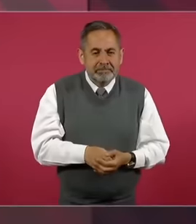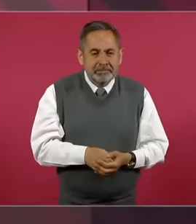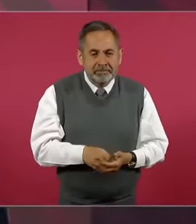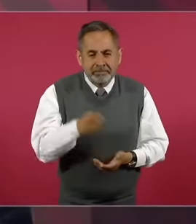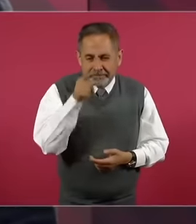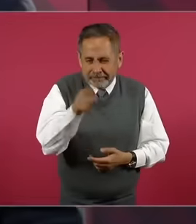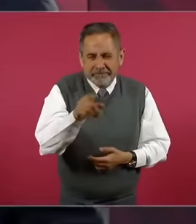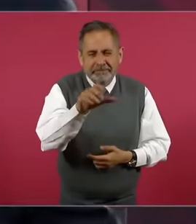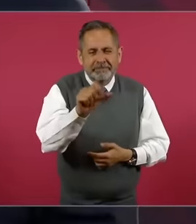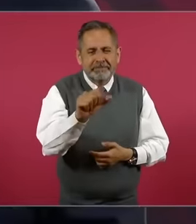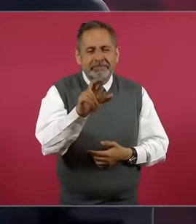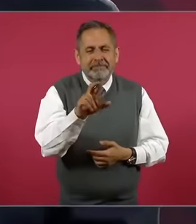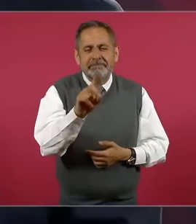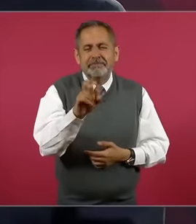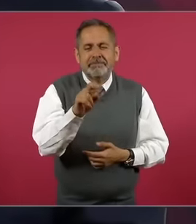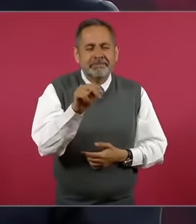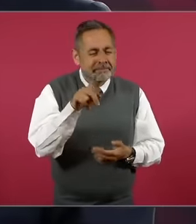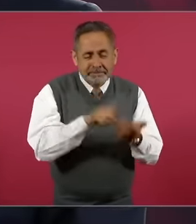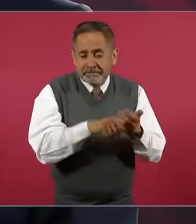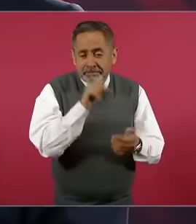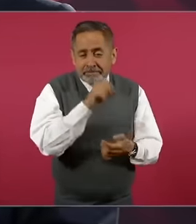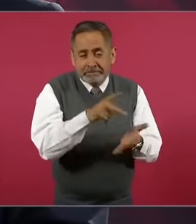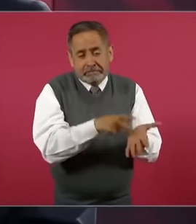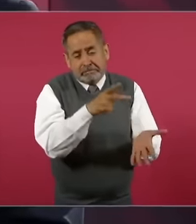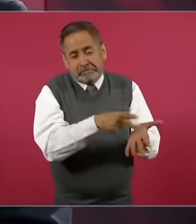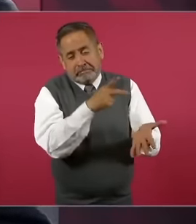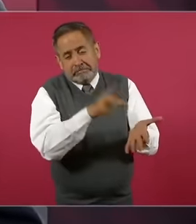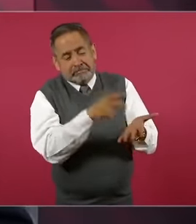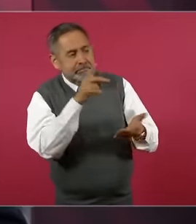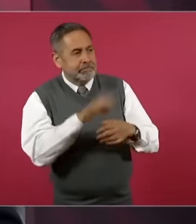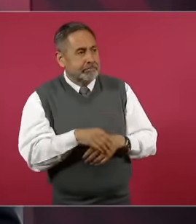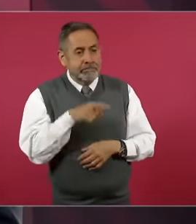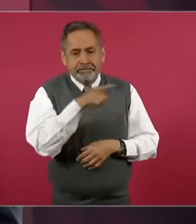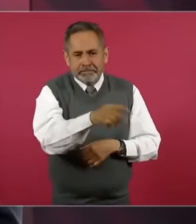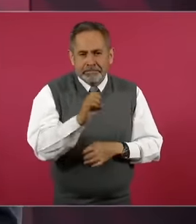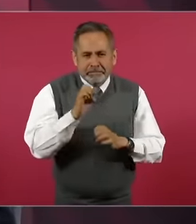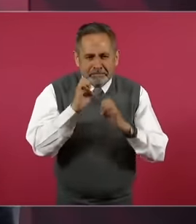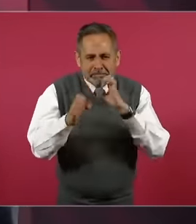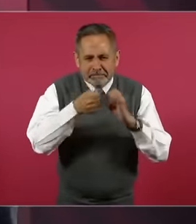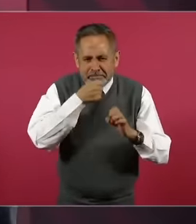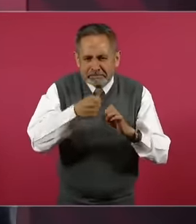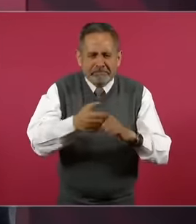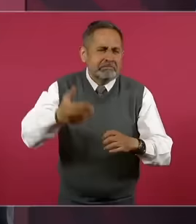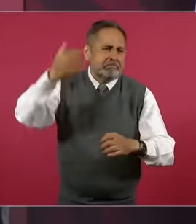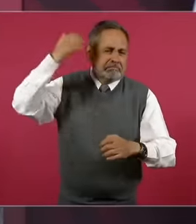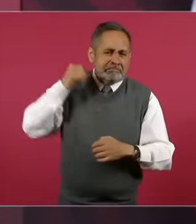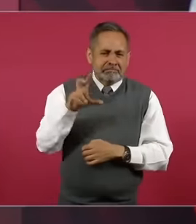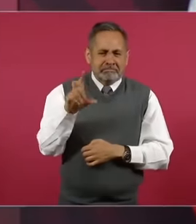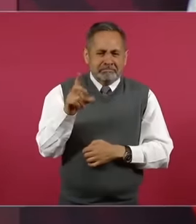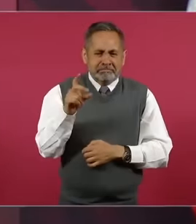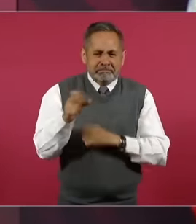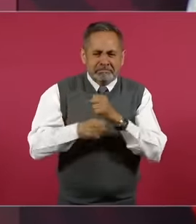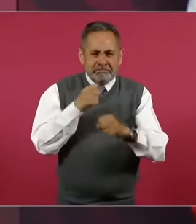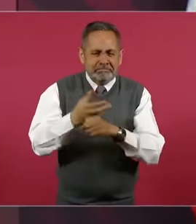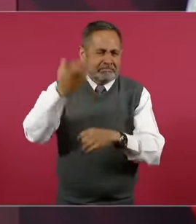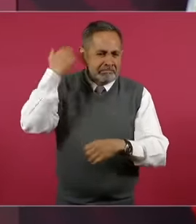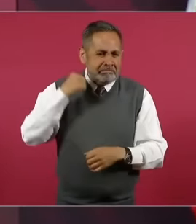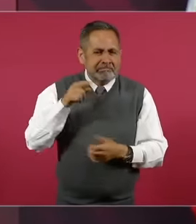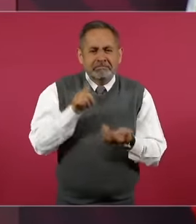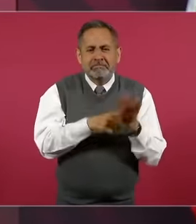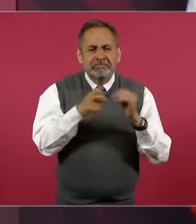ese Cárdenas, ese me hizo una entrevista hace 30 años, en el